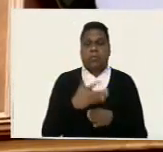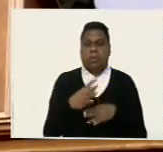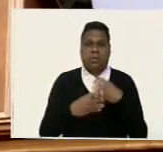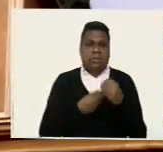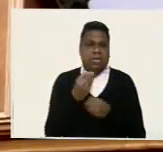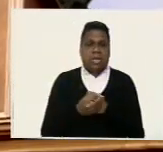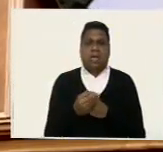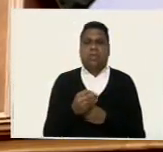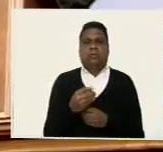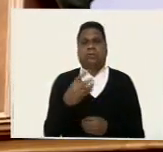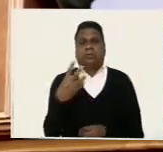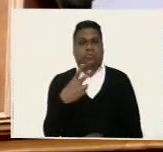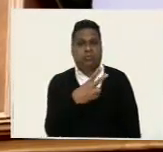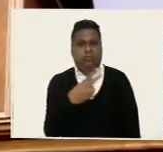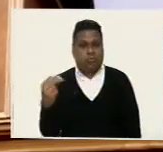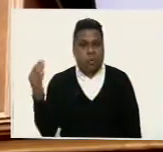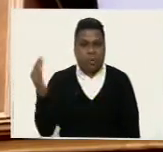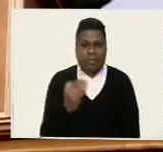no volverán.